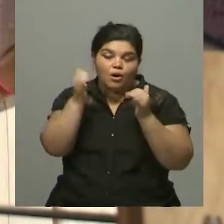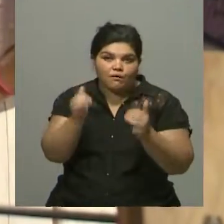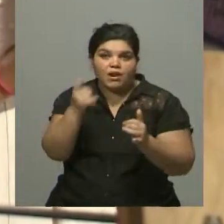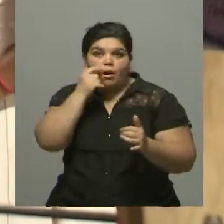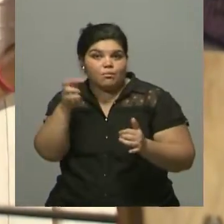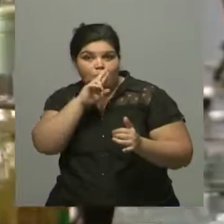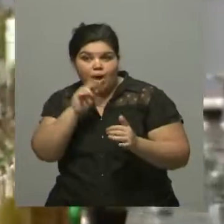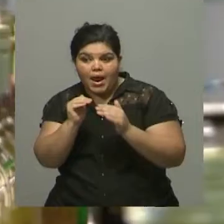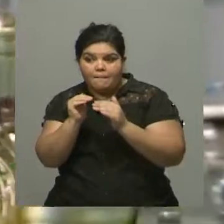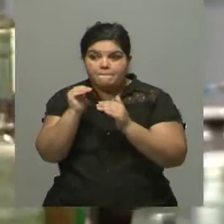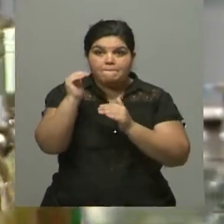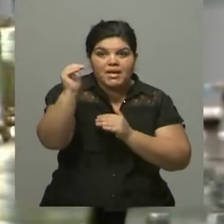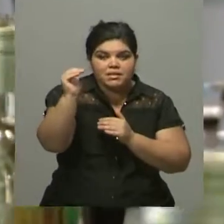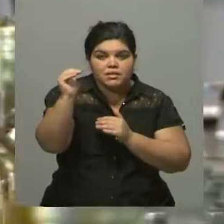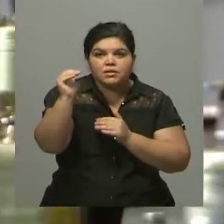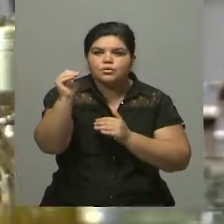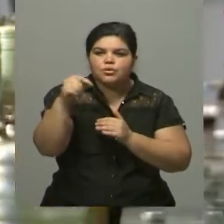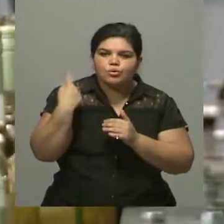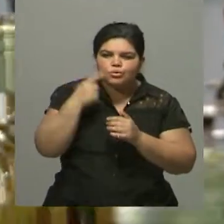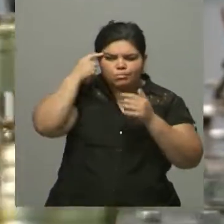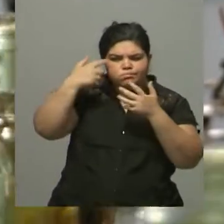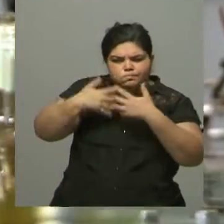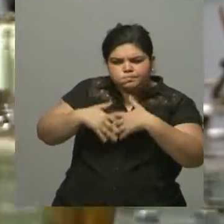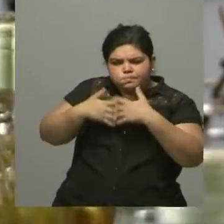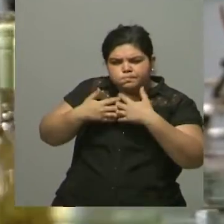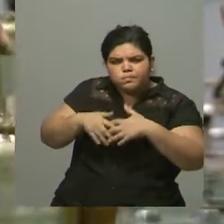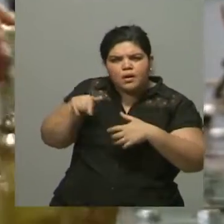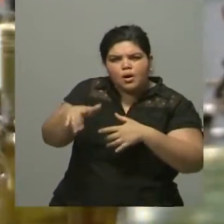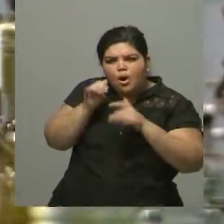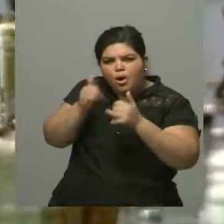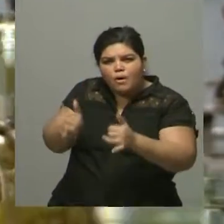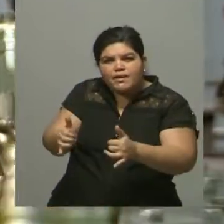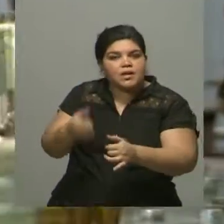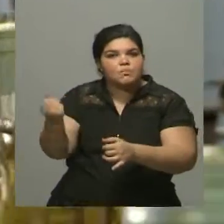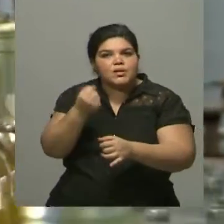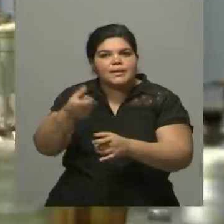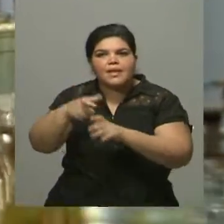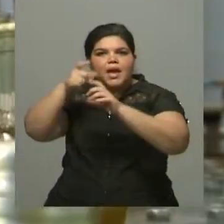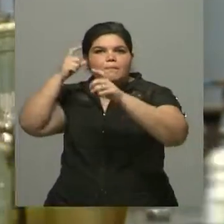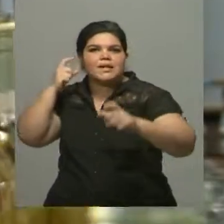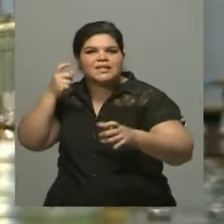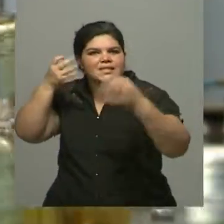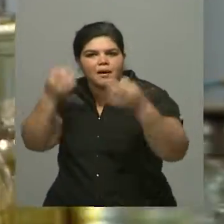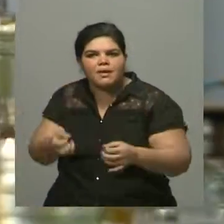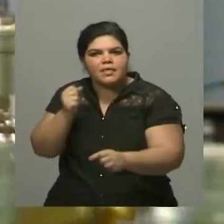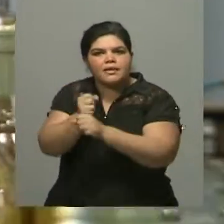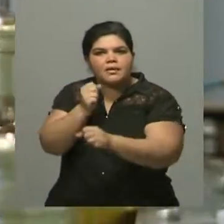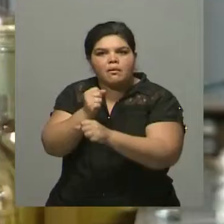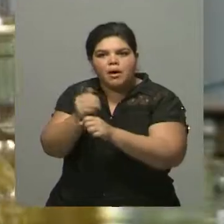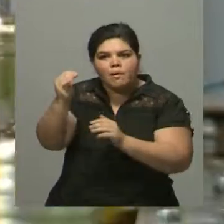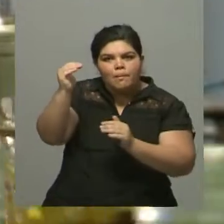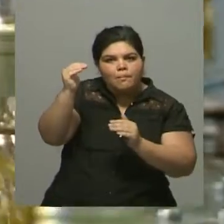que la inserción laboral de la juventud en el mercado de trabajo sea una buena experiencia y no una mala experiencia que termine de alguna manera